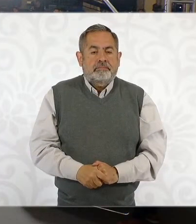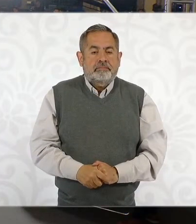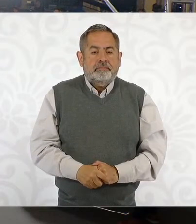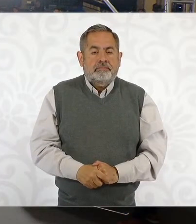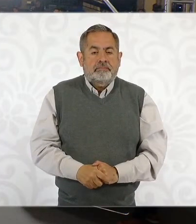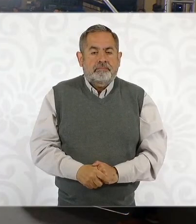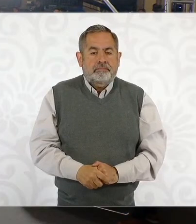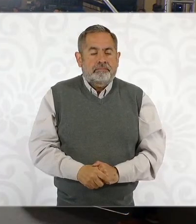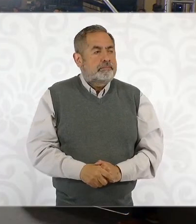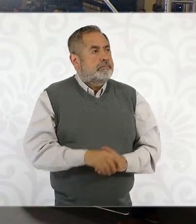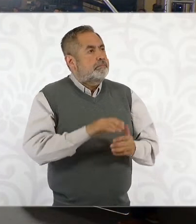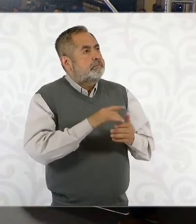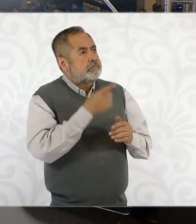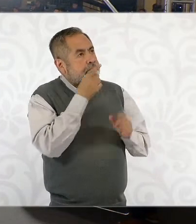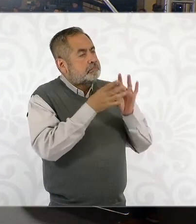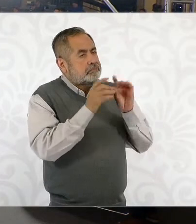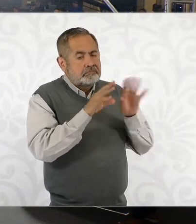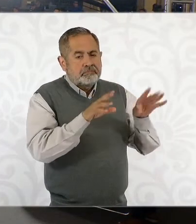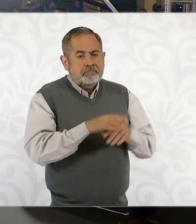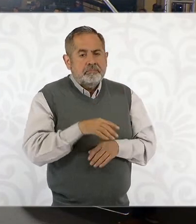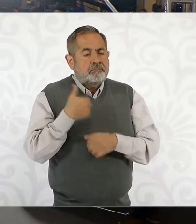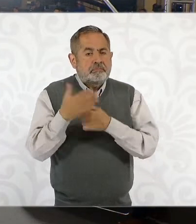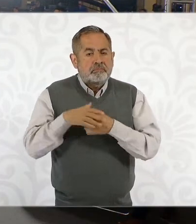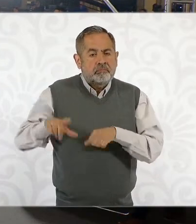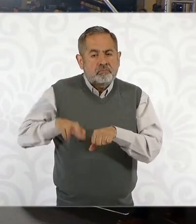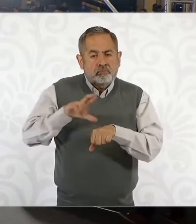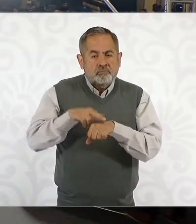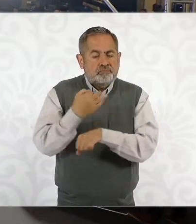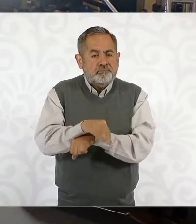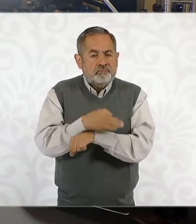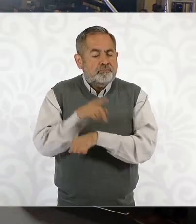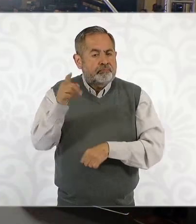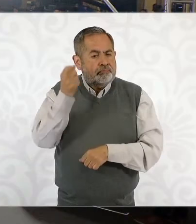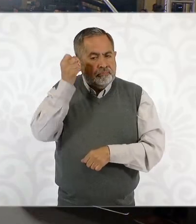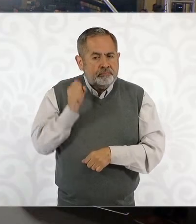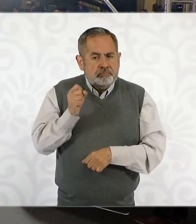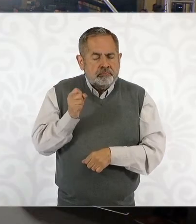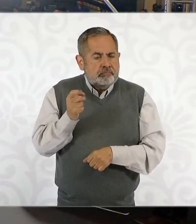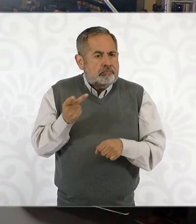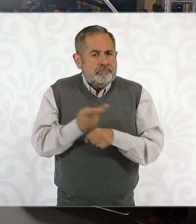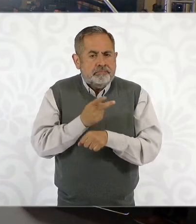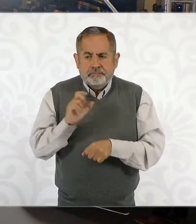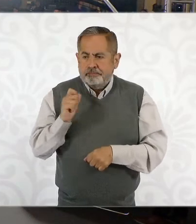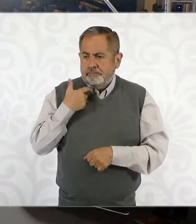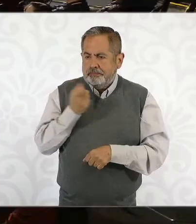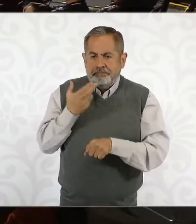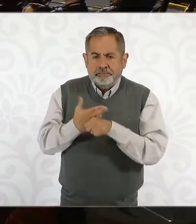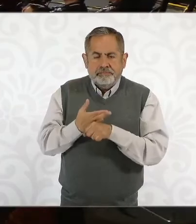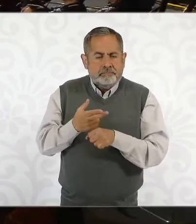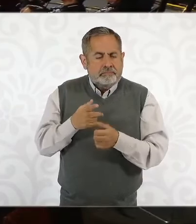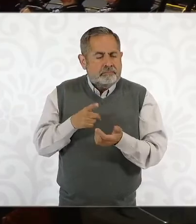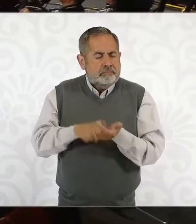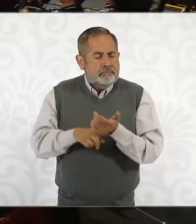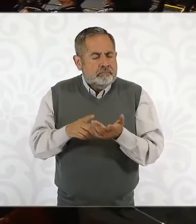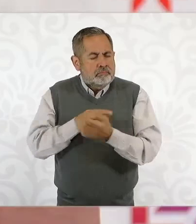Domínguez Nava es la que se menciona que va a ser la gobernadora interina de Sinaloa, exsecretaria de Educación. Ella es diputada,